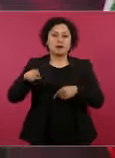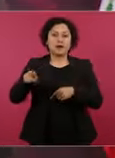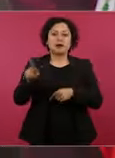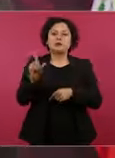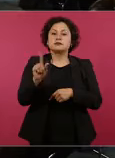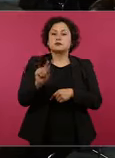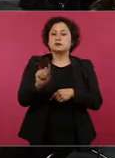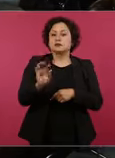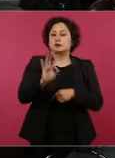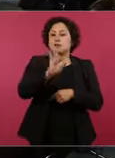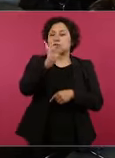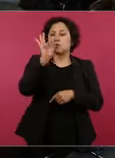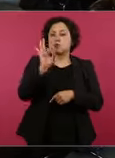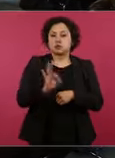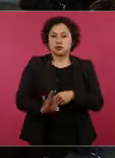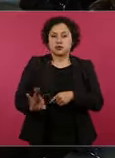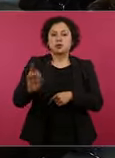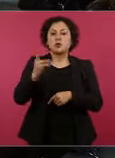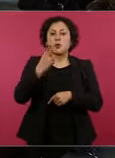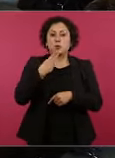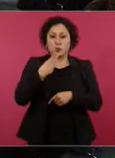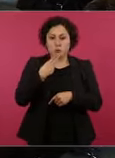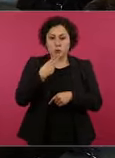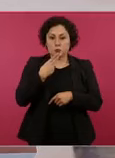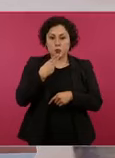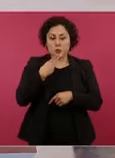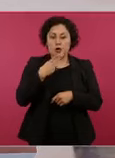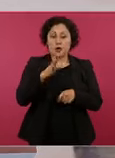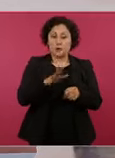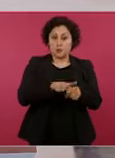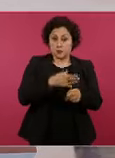eso la importancia del Istmo,